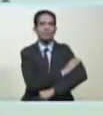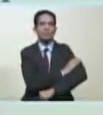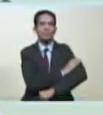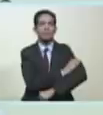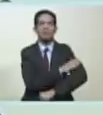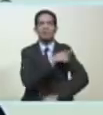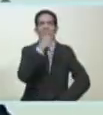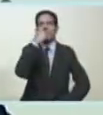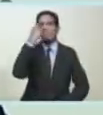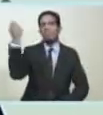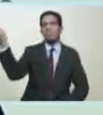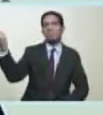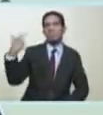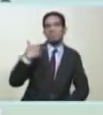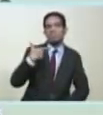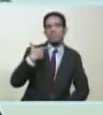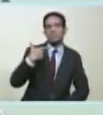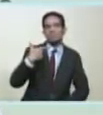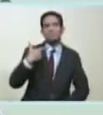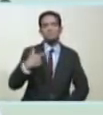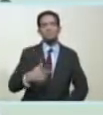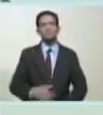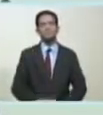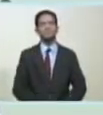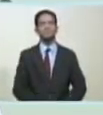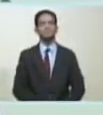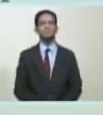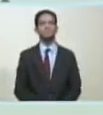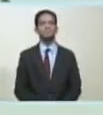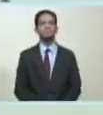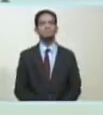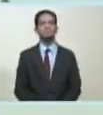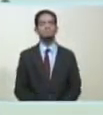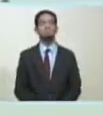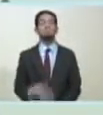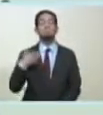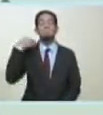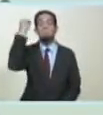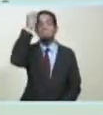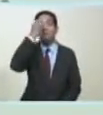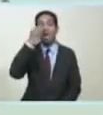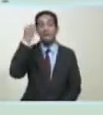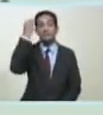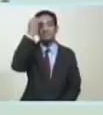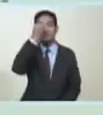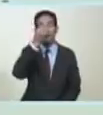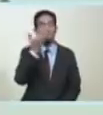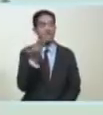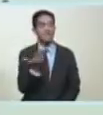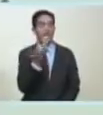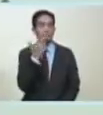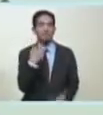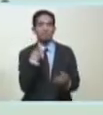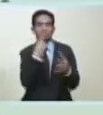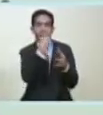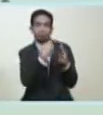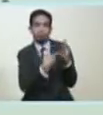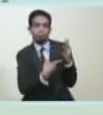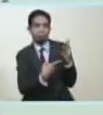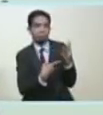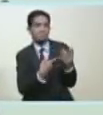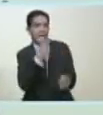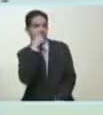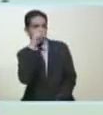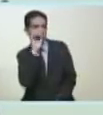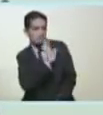nos ha subestimado y me ha subestimado? Y creyeron que un conjunto de amenazas nos iban a obligar